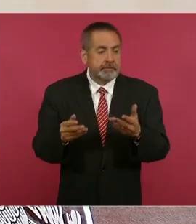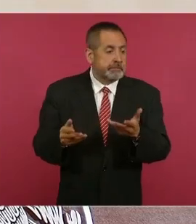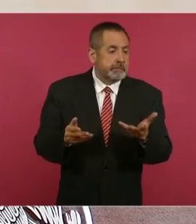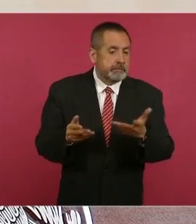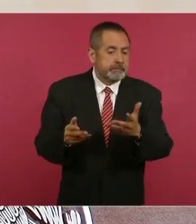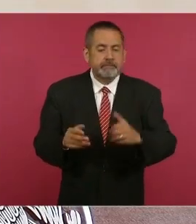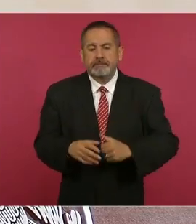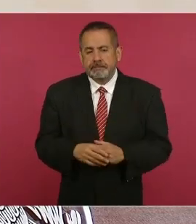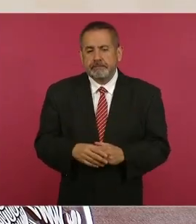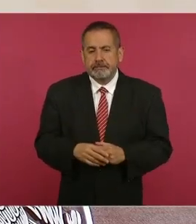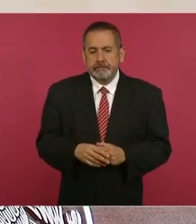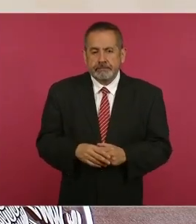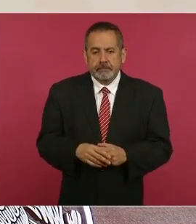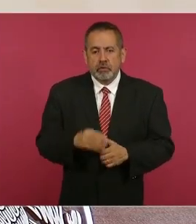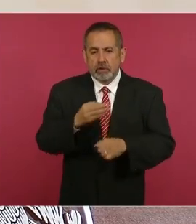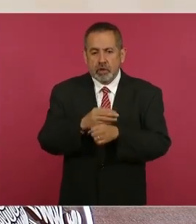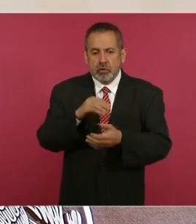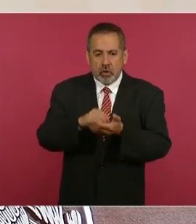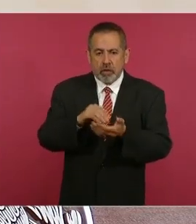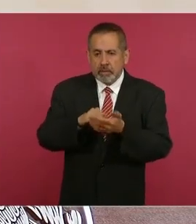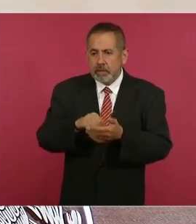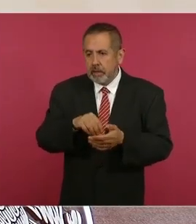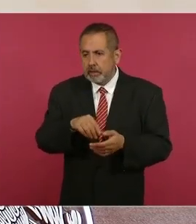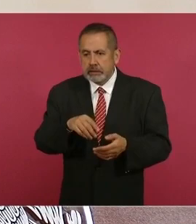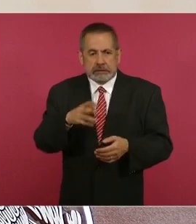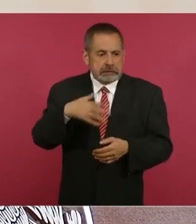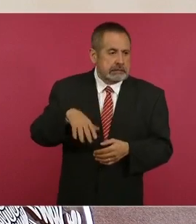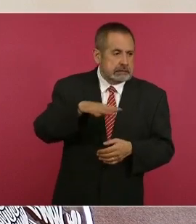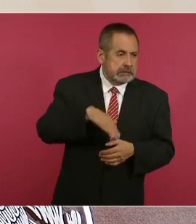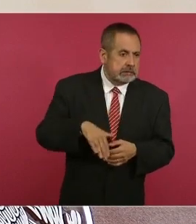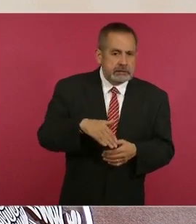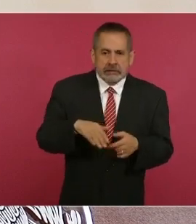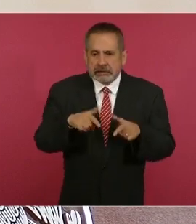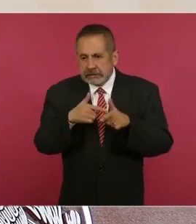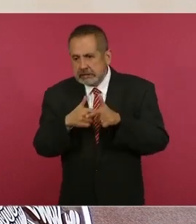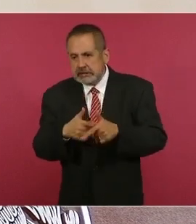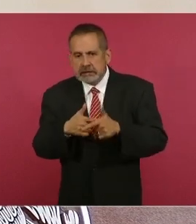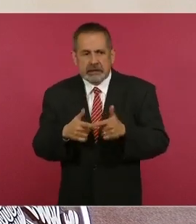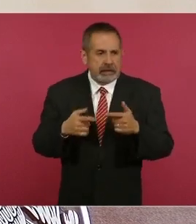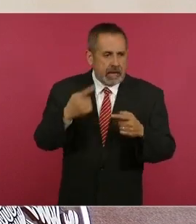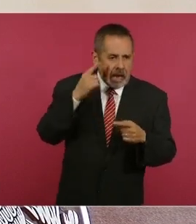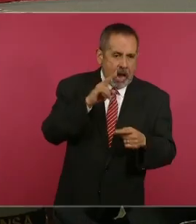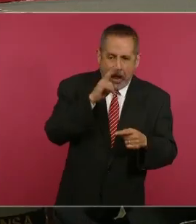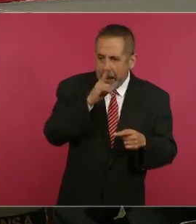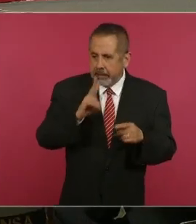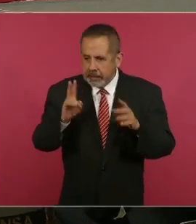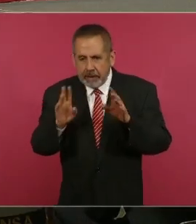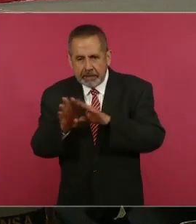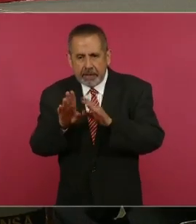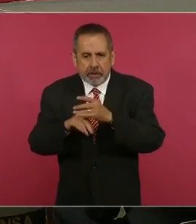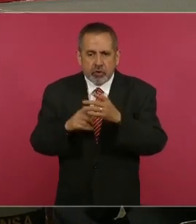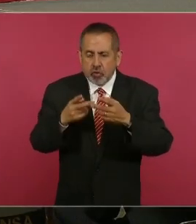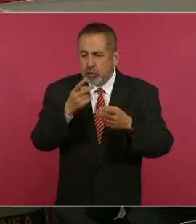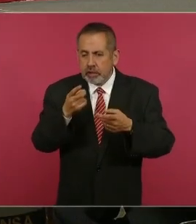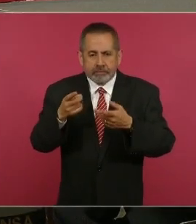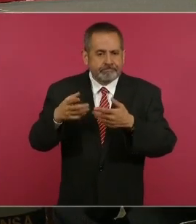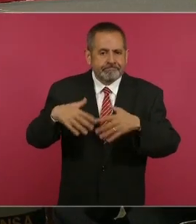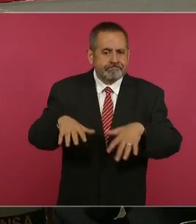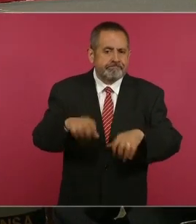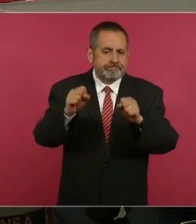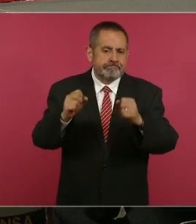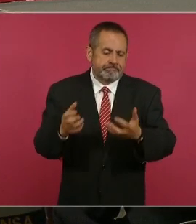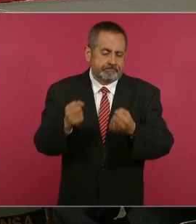Y bueno, pues estamos continuando con todas las labores de rescate. Como bien lo